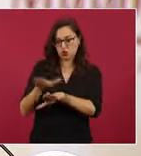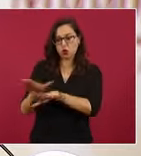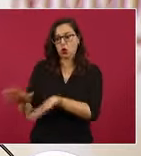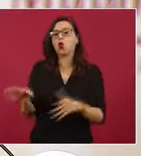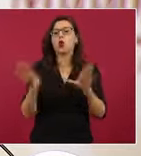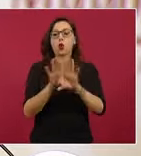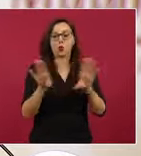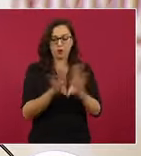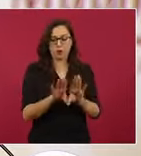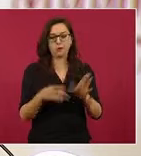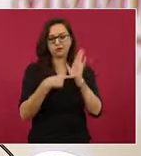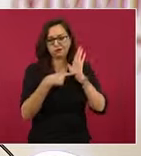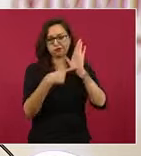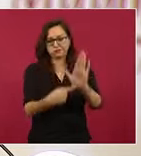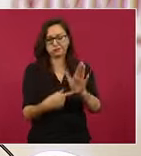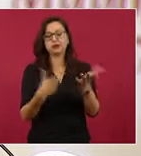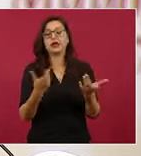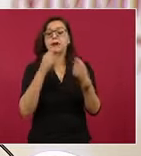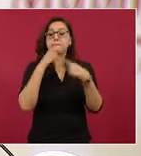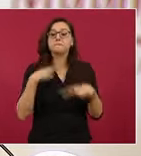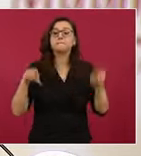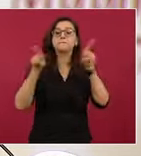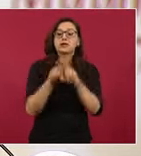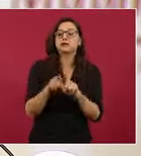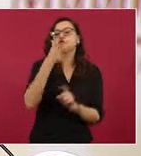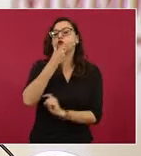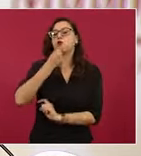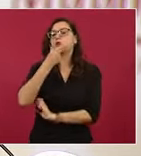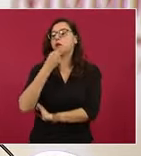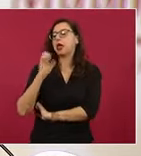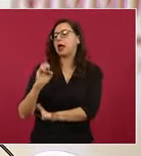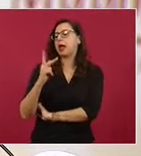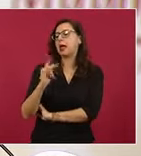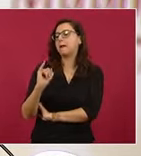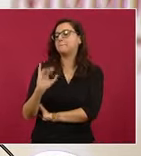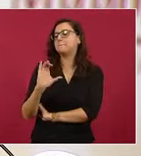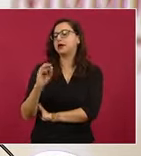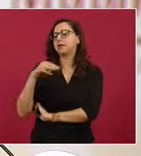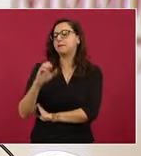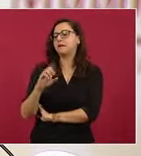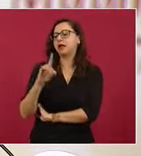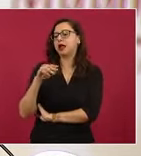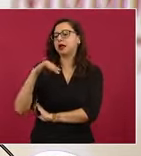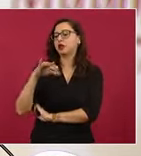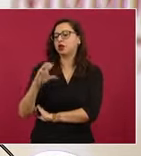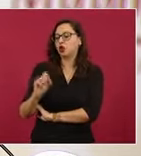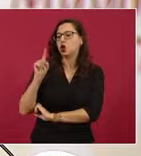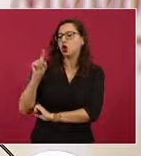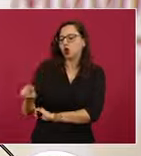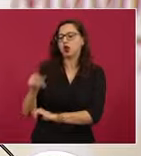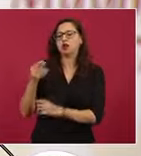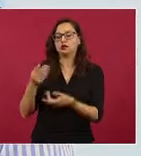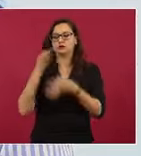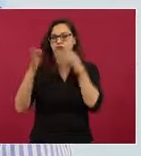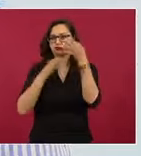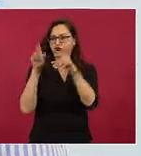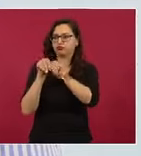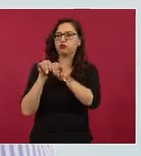Ibarra sobre el Aeropuerto Internacional Felipe Ángeles, que se estará transmitiendo en los canales